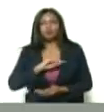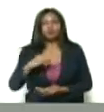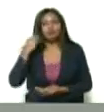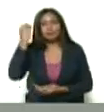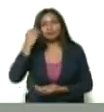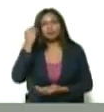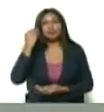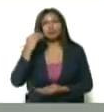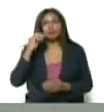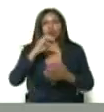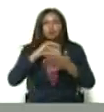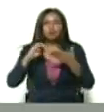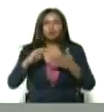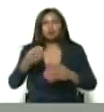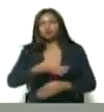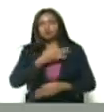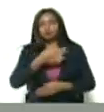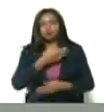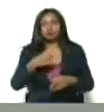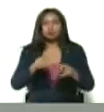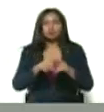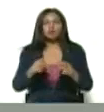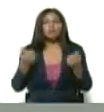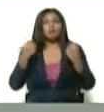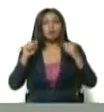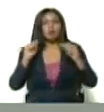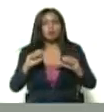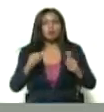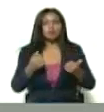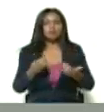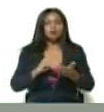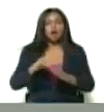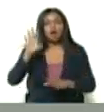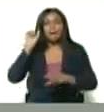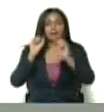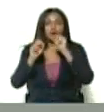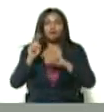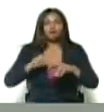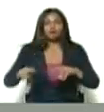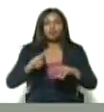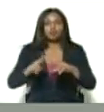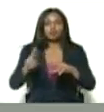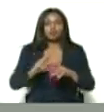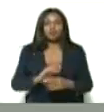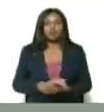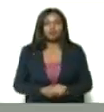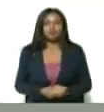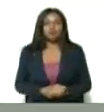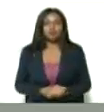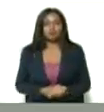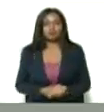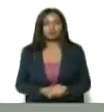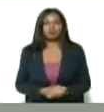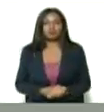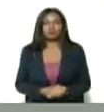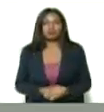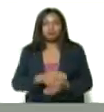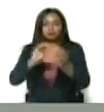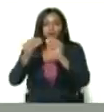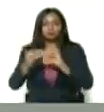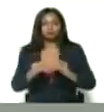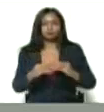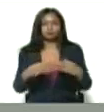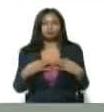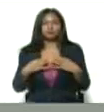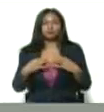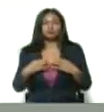pensamiento y nuestro modelo social, se ponga en práctica. Y es que más aprende un niño, quizá arreglando su ropa, puede